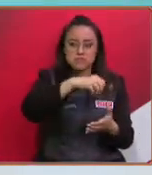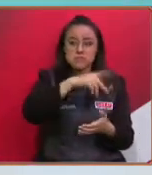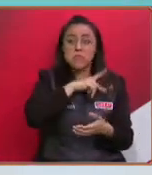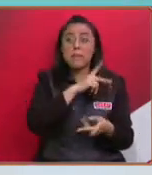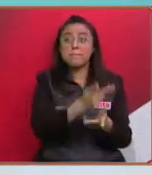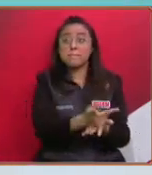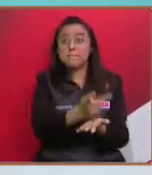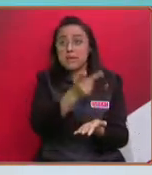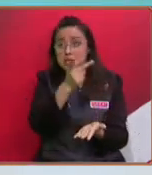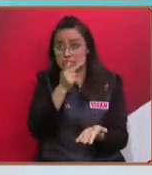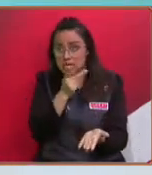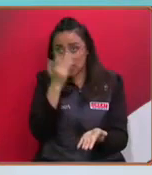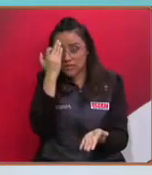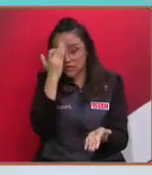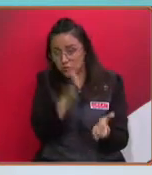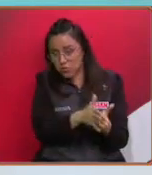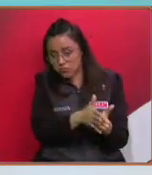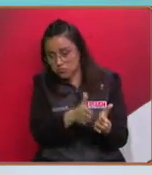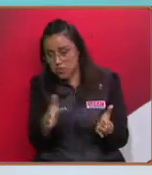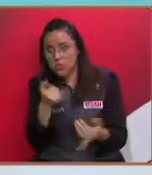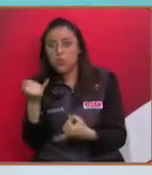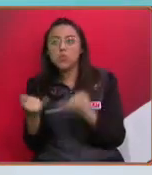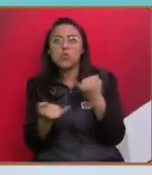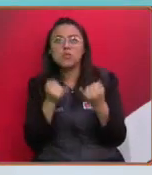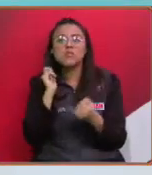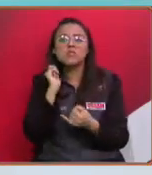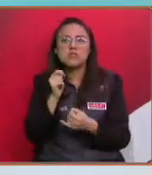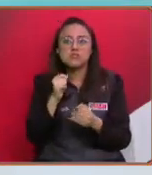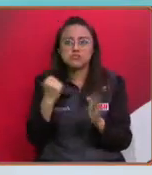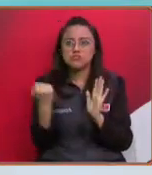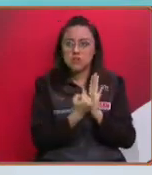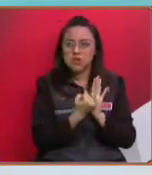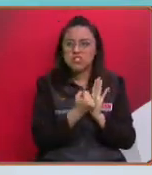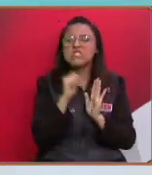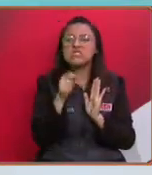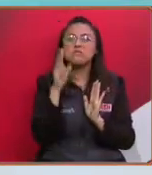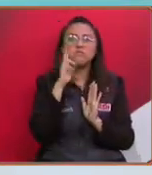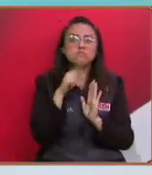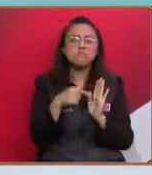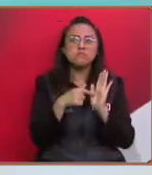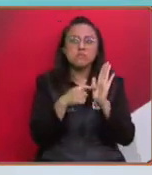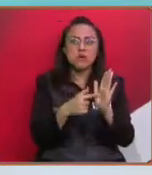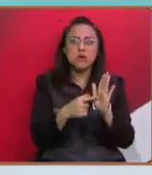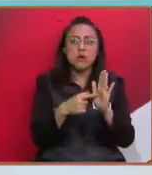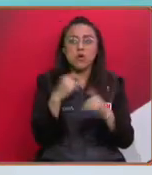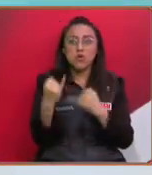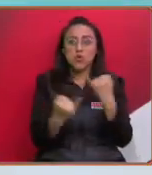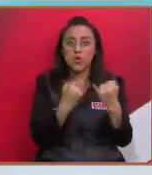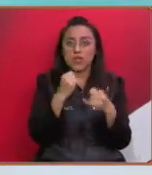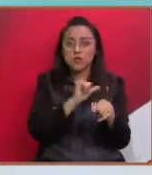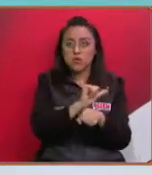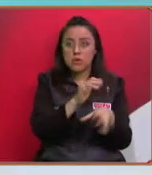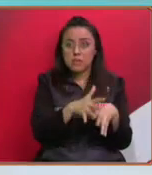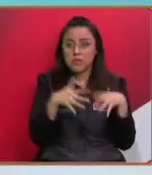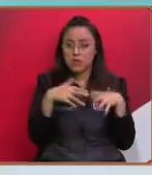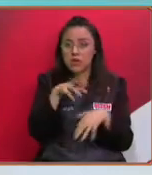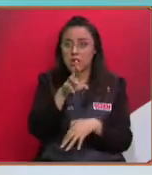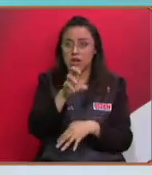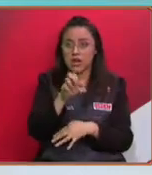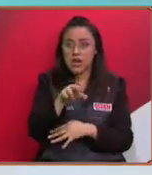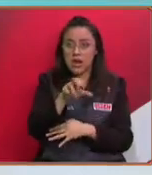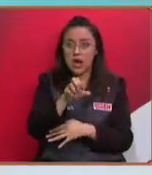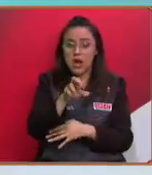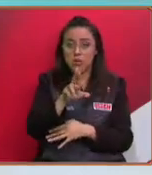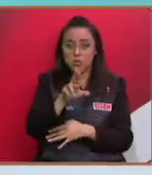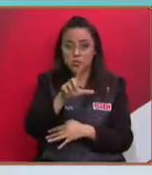han prestado durante todo el periodo de juguetón. Están logotipadas. Donde usted vea que va la camioneta juguetón, Renault, en